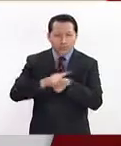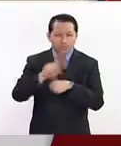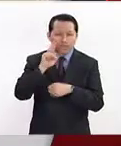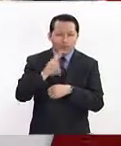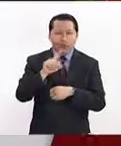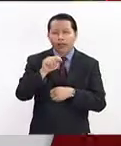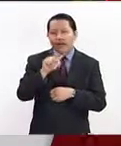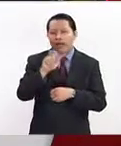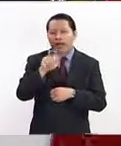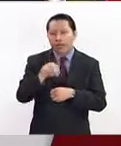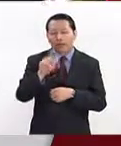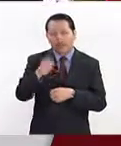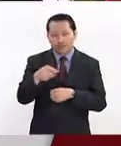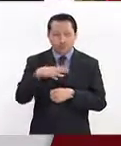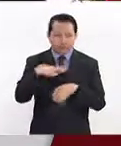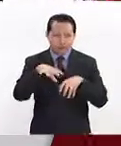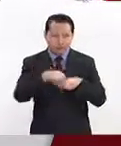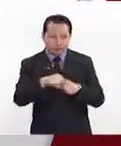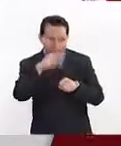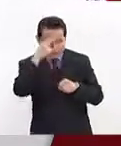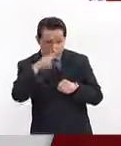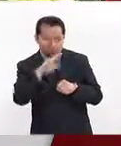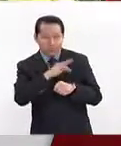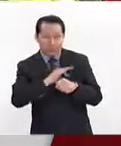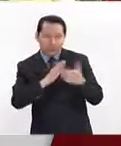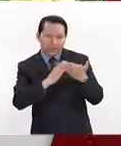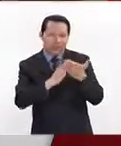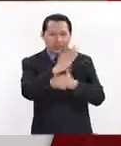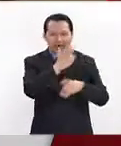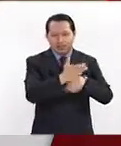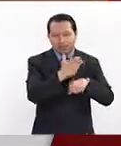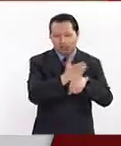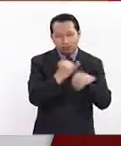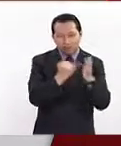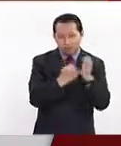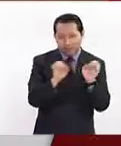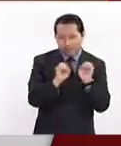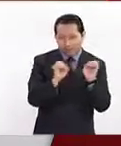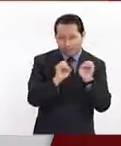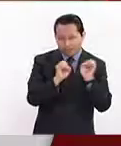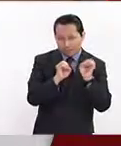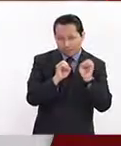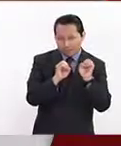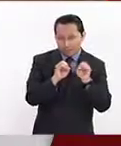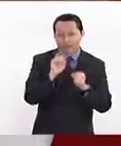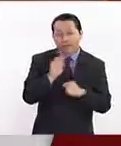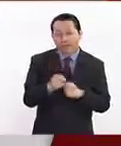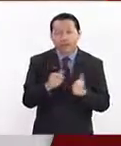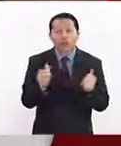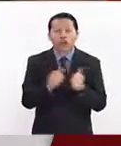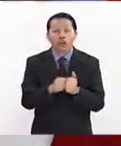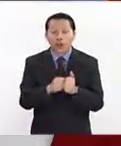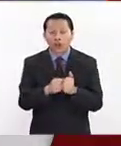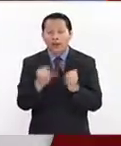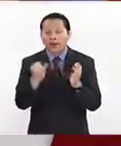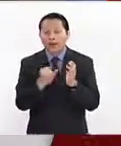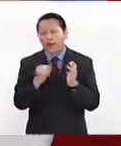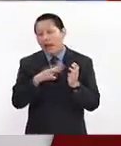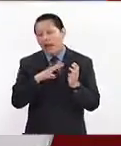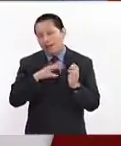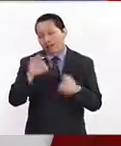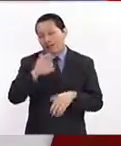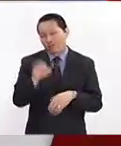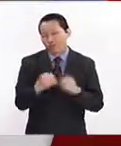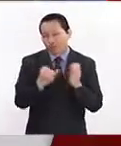TLC como, bueno, yo me instalo en México y ya entro sin aranceles a Estados Unidos. Ya con aranceles, pues muchas inversiones van a decir,